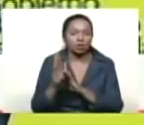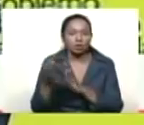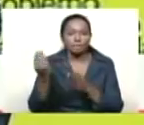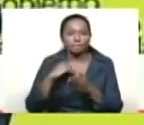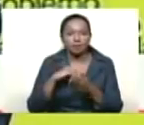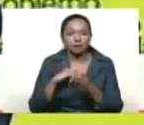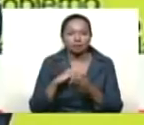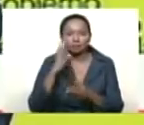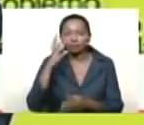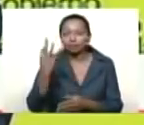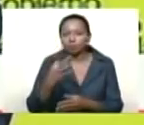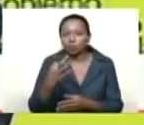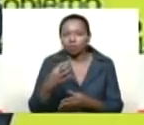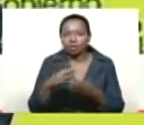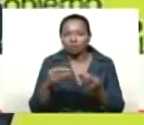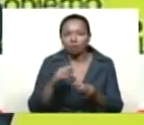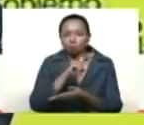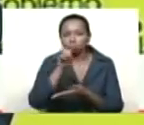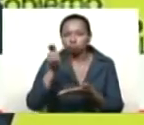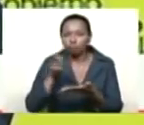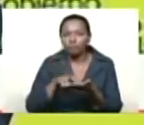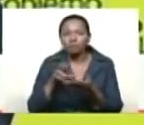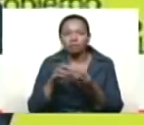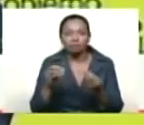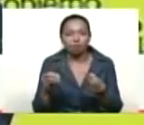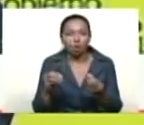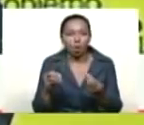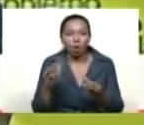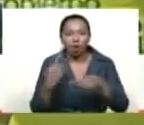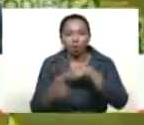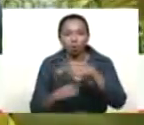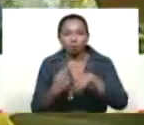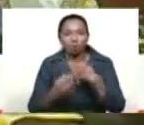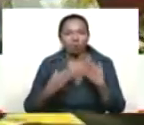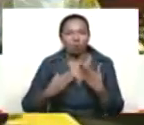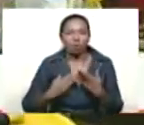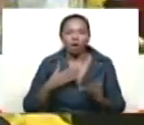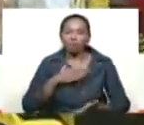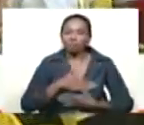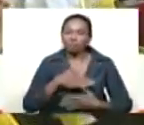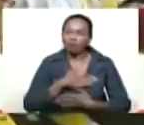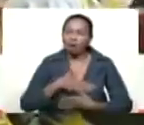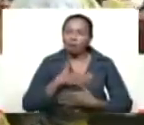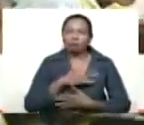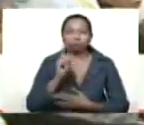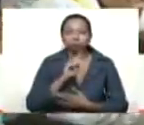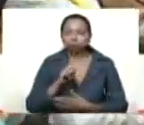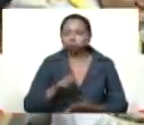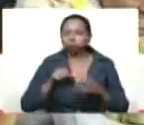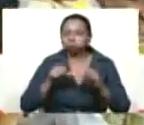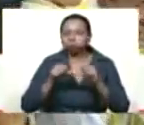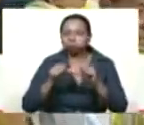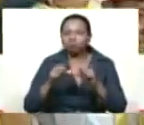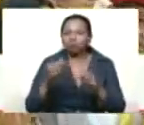seguridad absoluta que la revolución no descansará un segundo para continuar